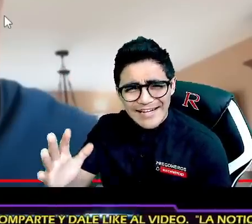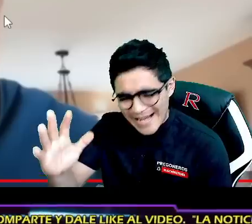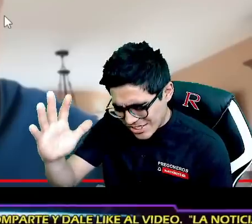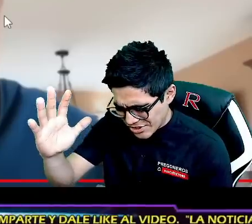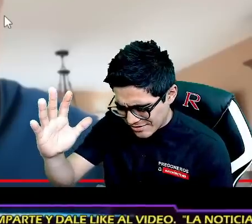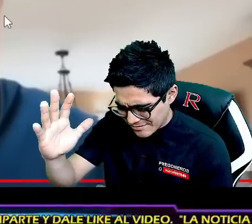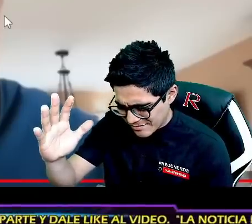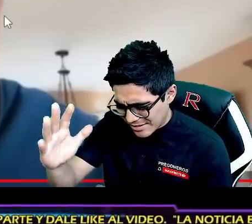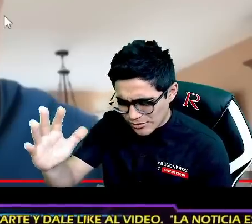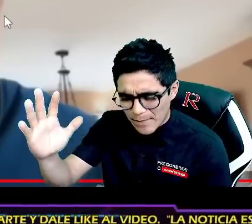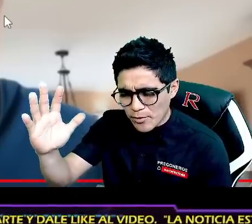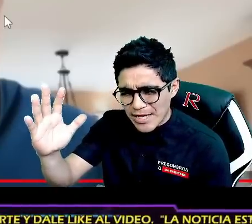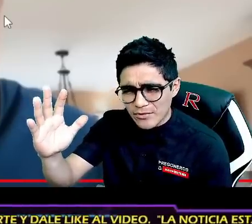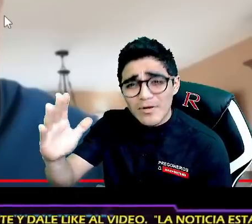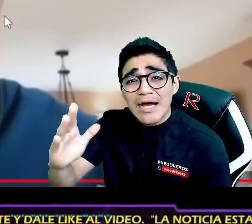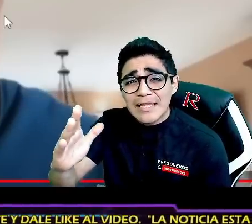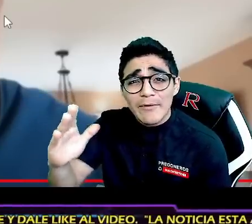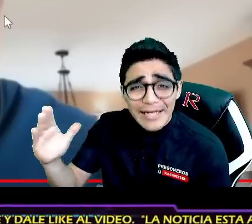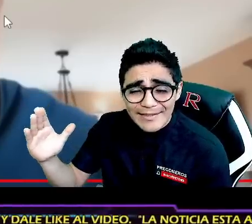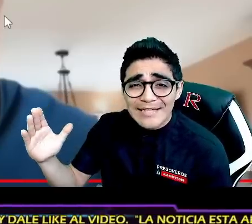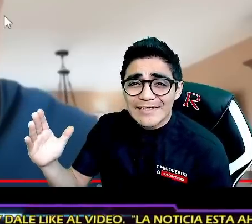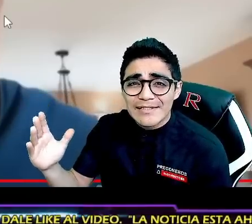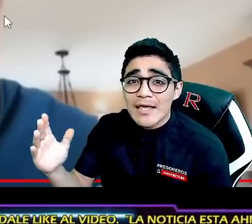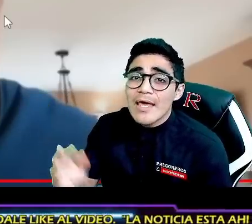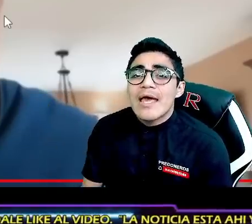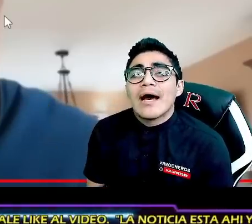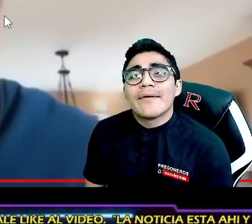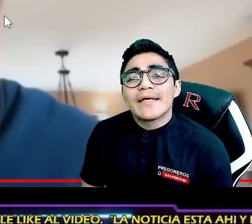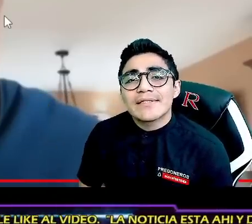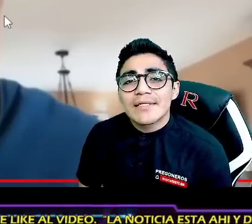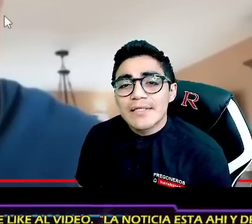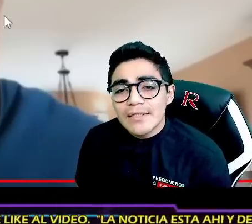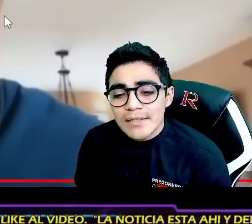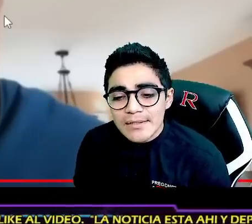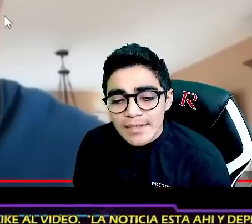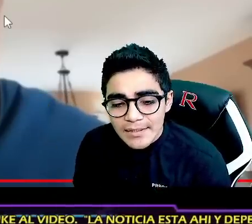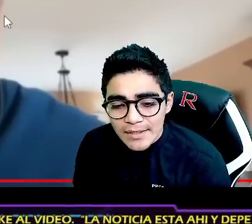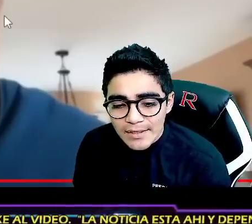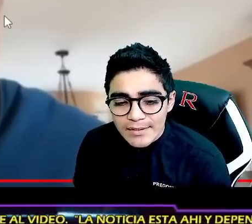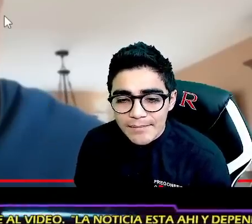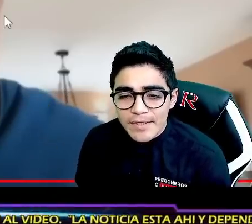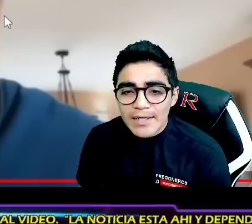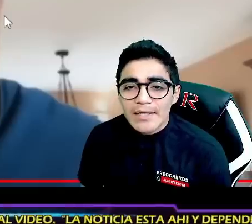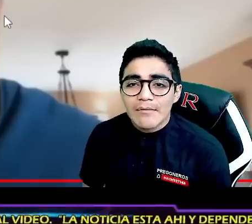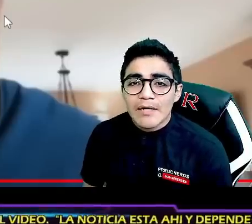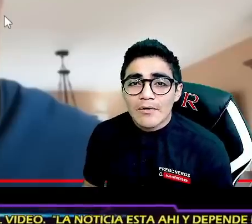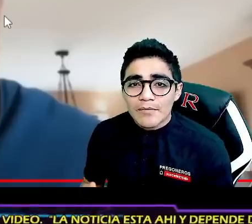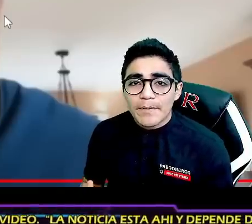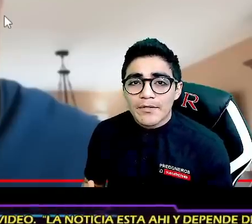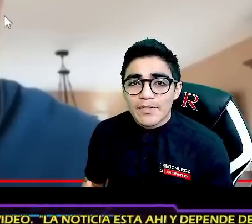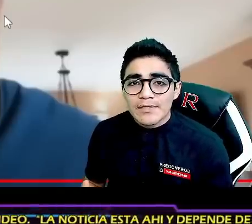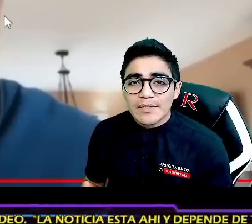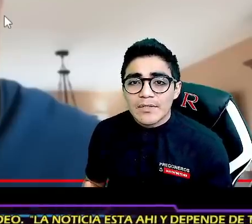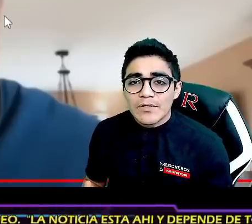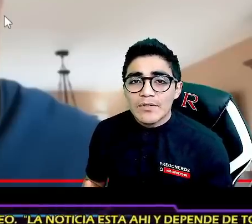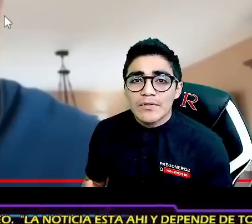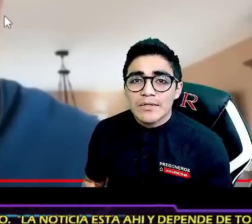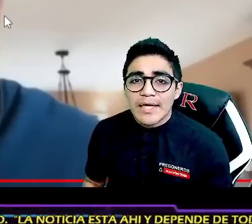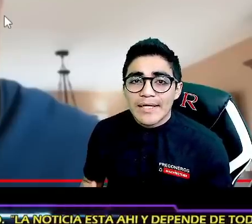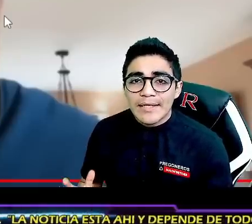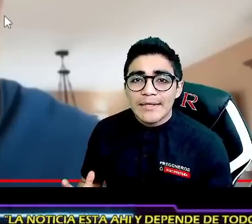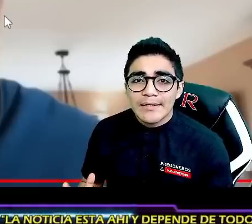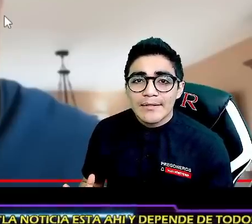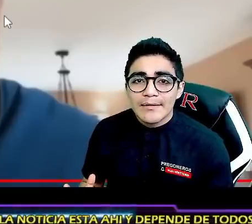el rey del Cash que lo está apoyando Anabel Hernández a ver si tiene también el valor periodístico